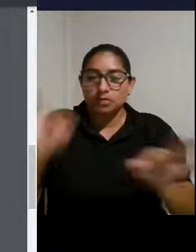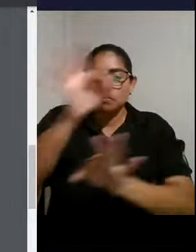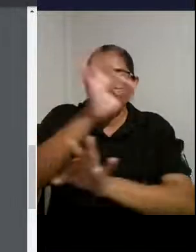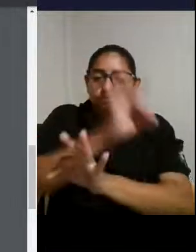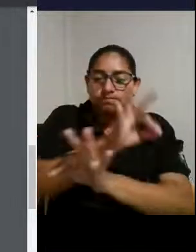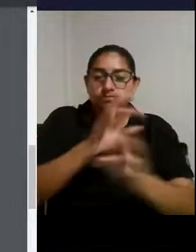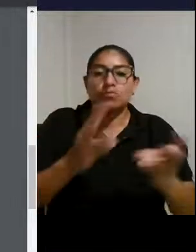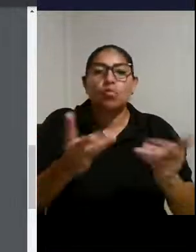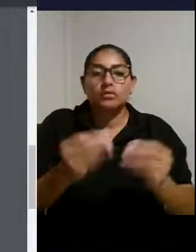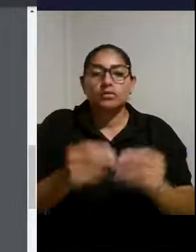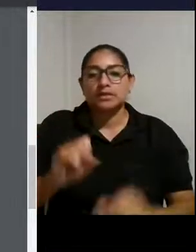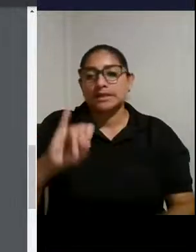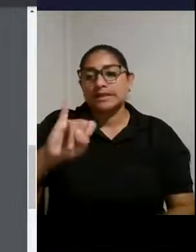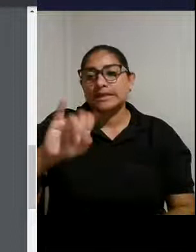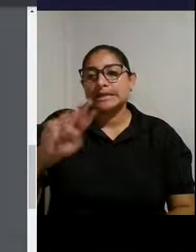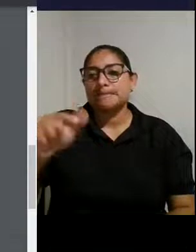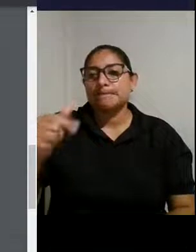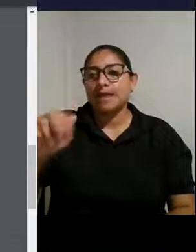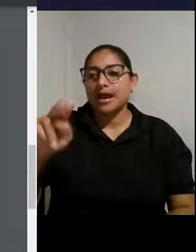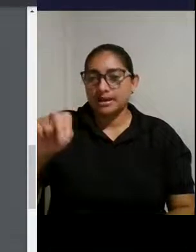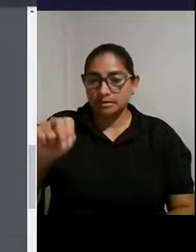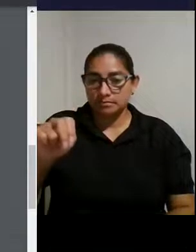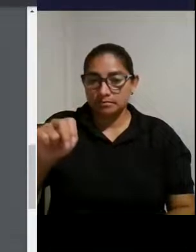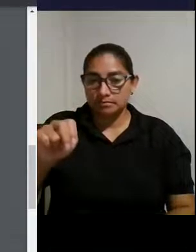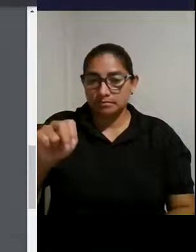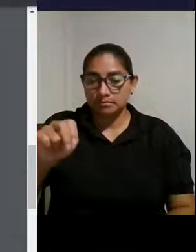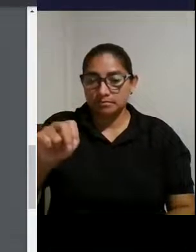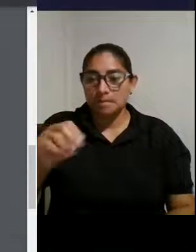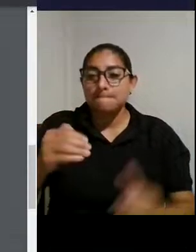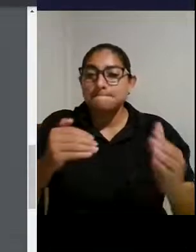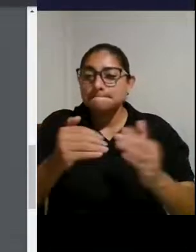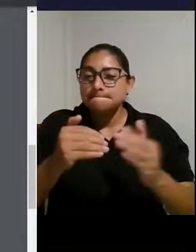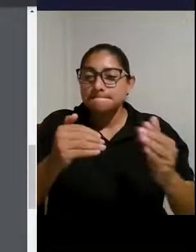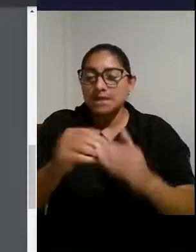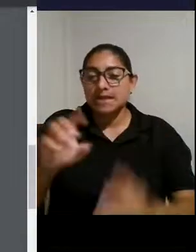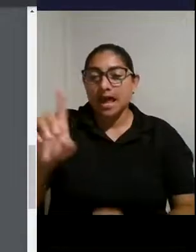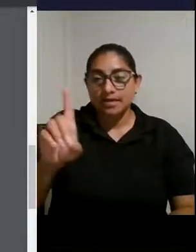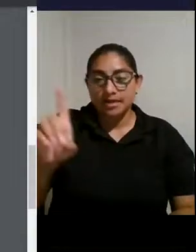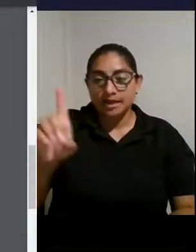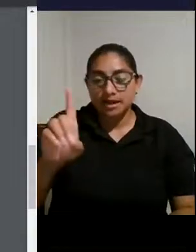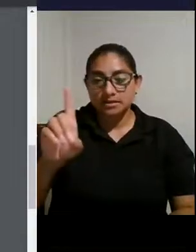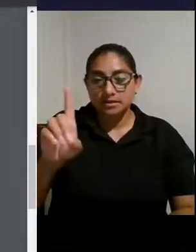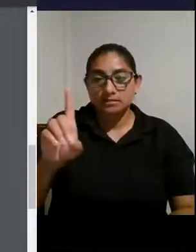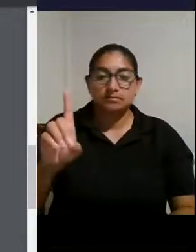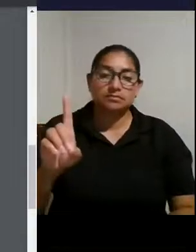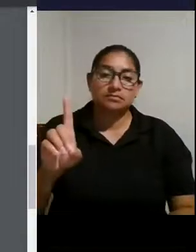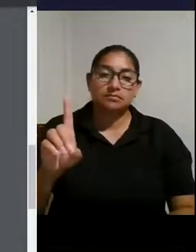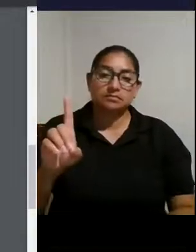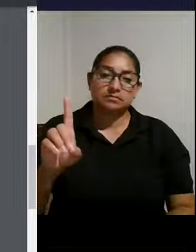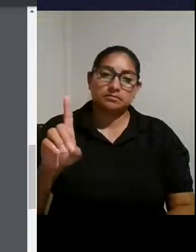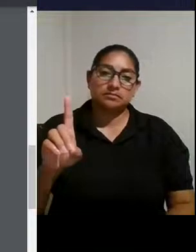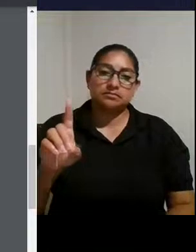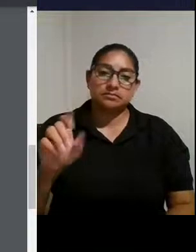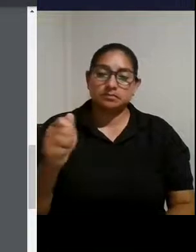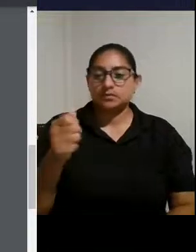calculemos la imagen del que está más a la derecha. ¿Quién está más a la derecha? Pues